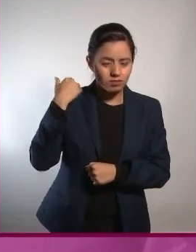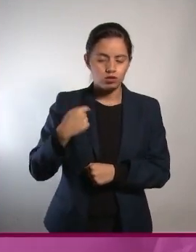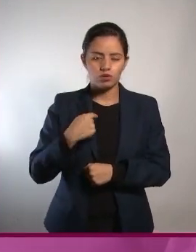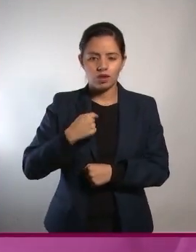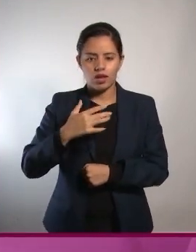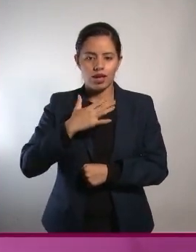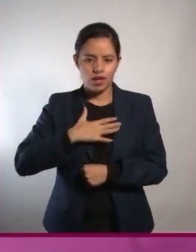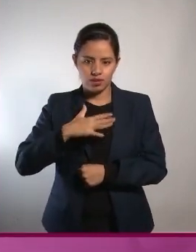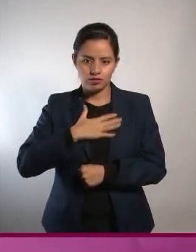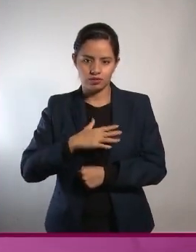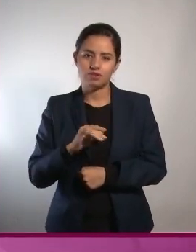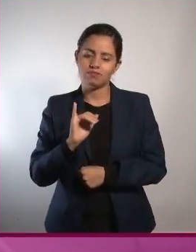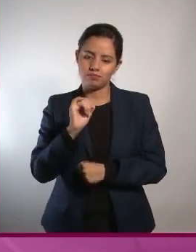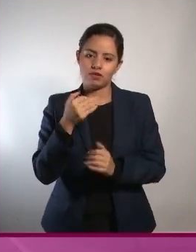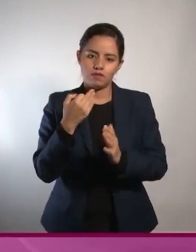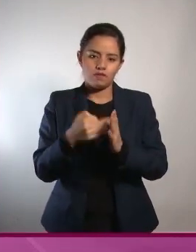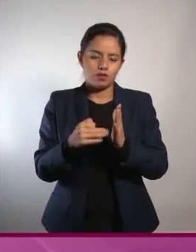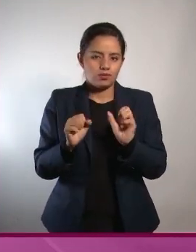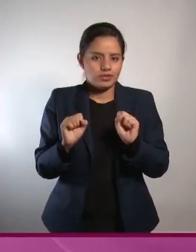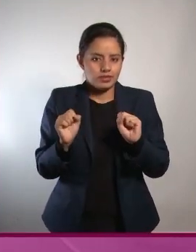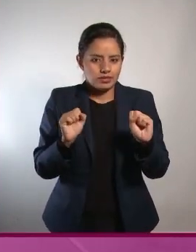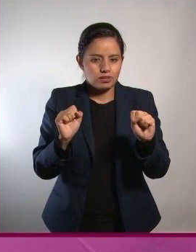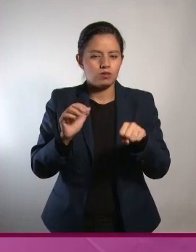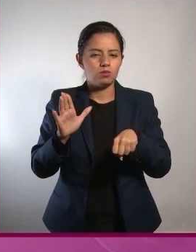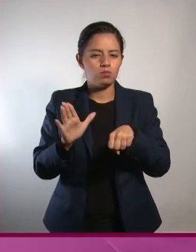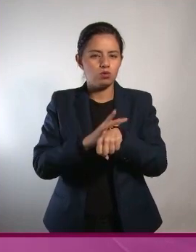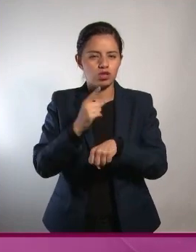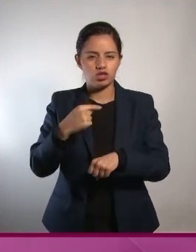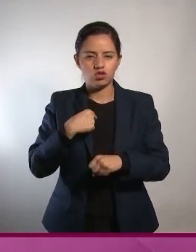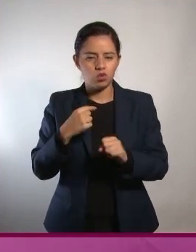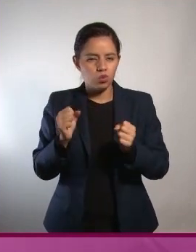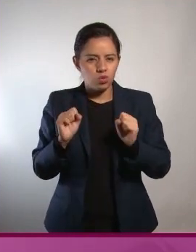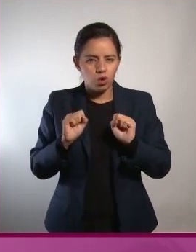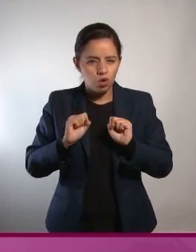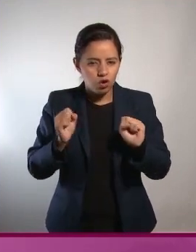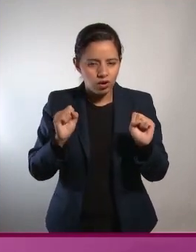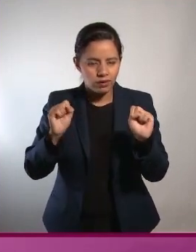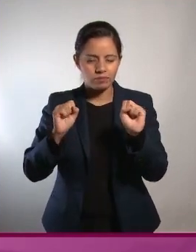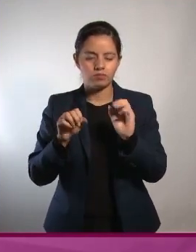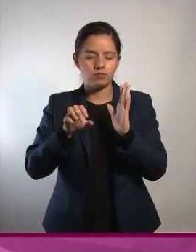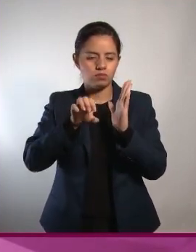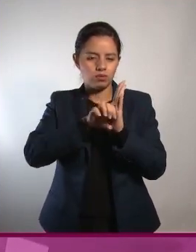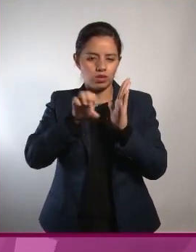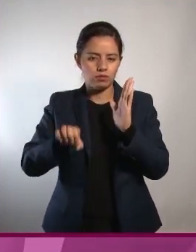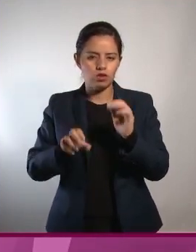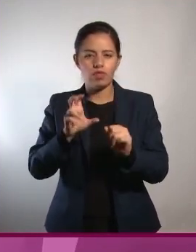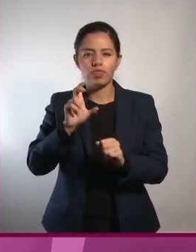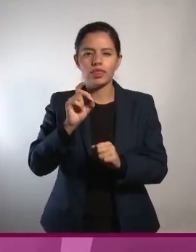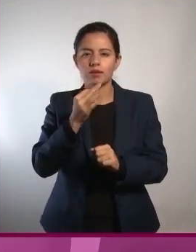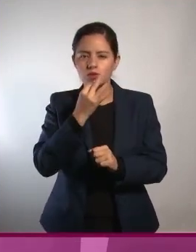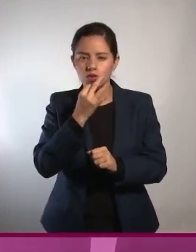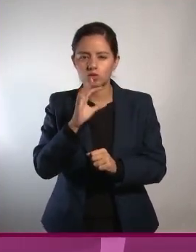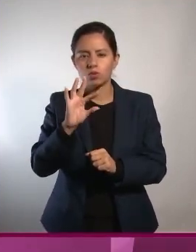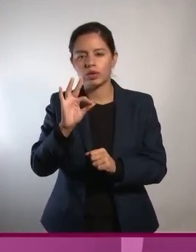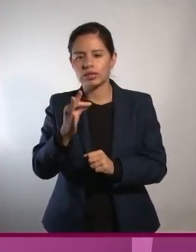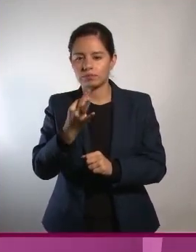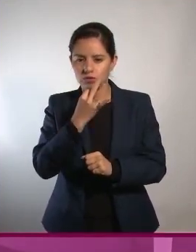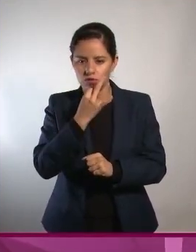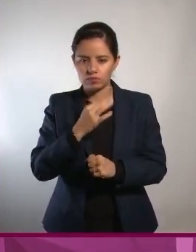aire cuando corro porque al momento de correr, por ejemplo, si corro 30 minutos, 40 minutos,